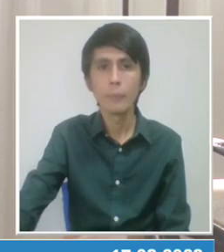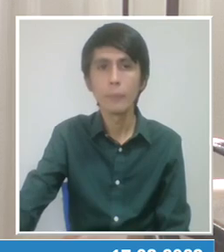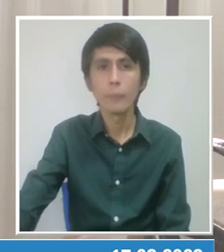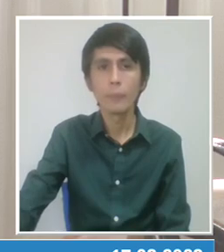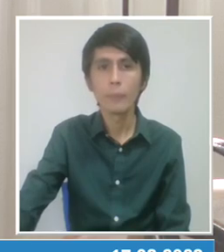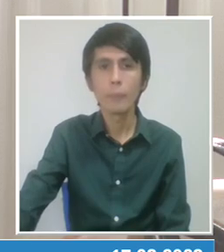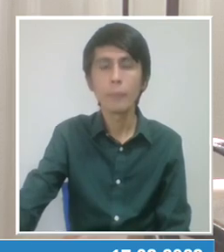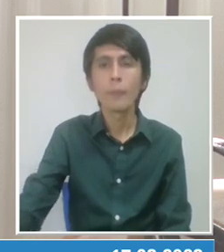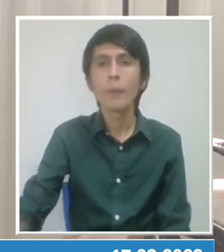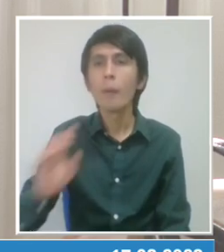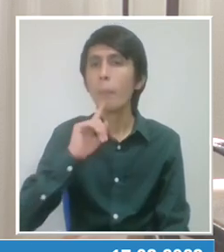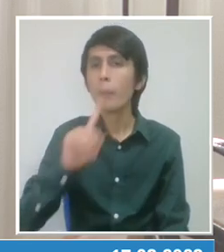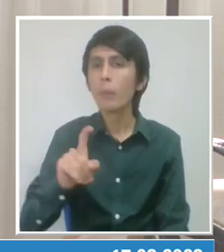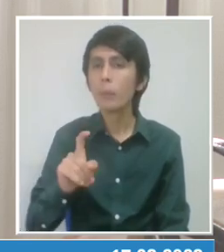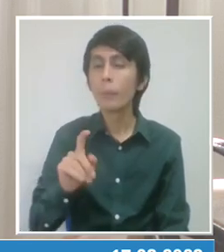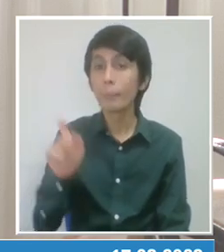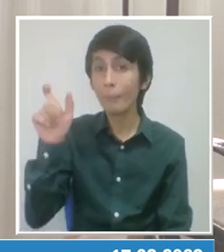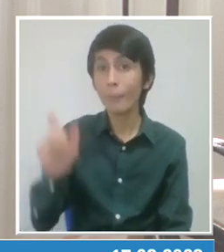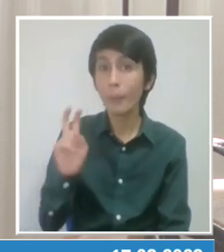entiende el profesor Zea